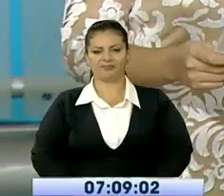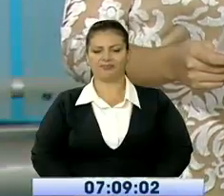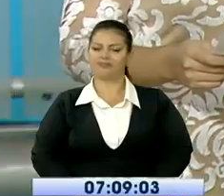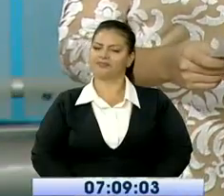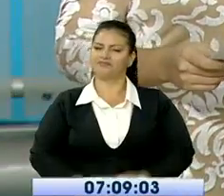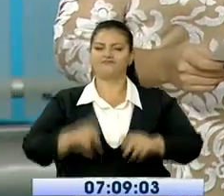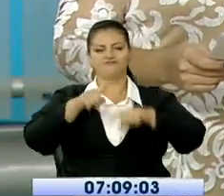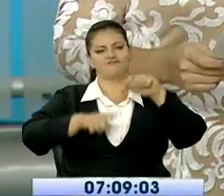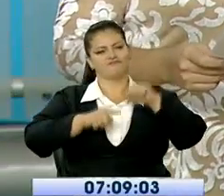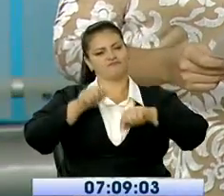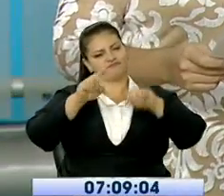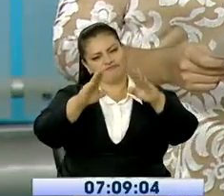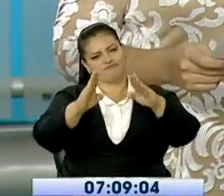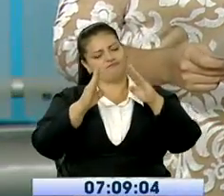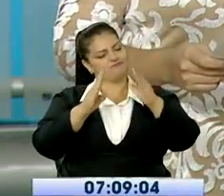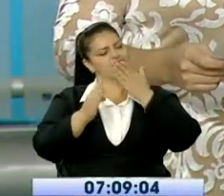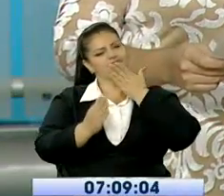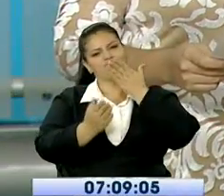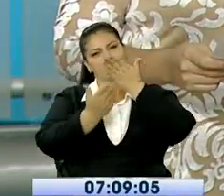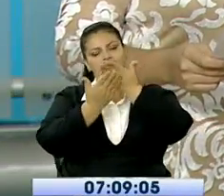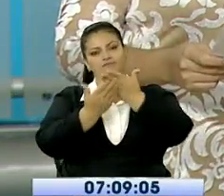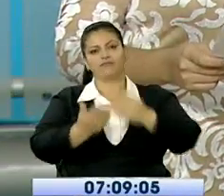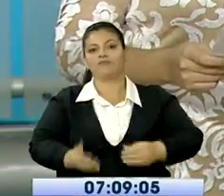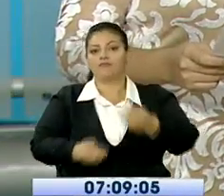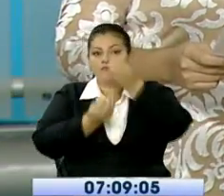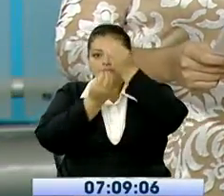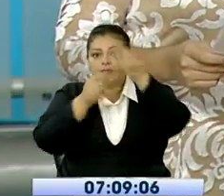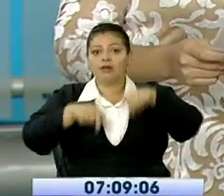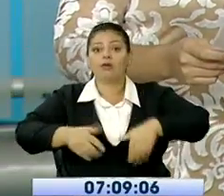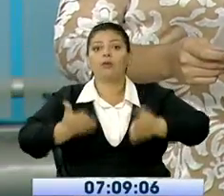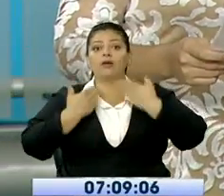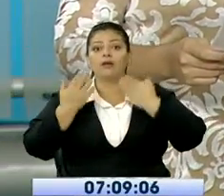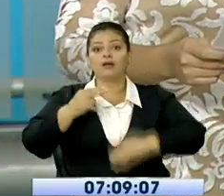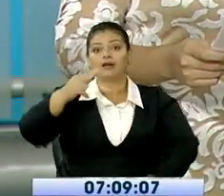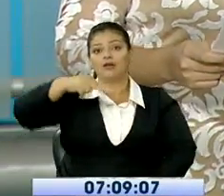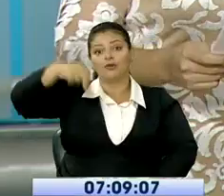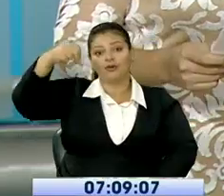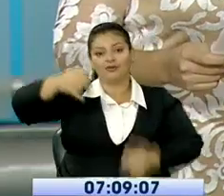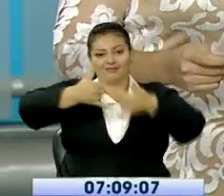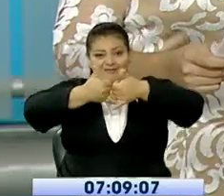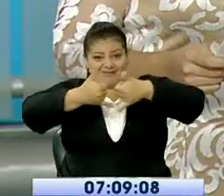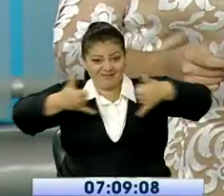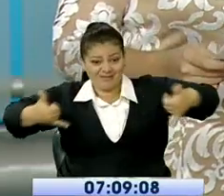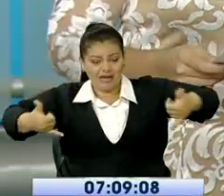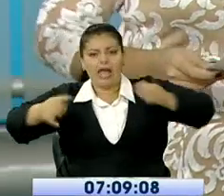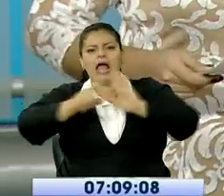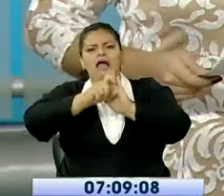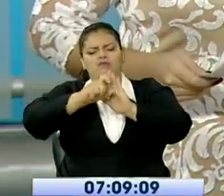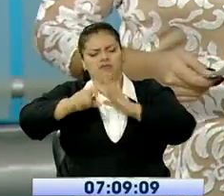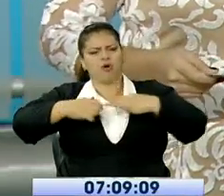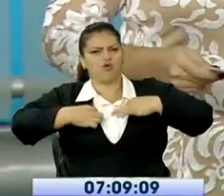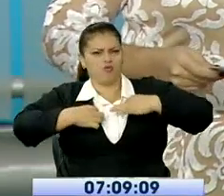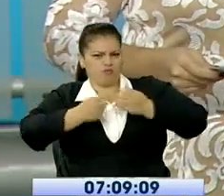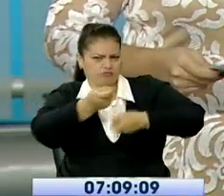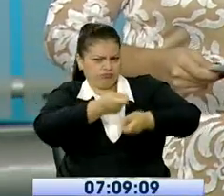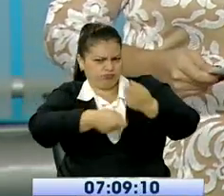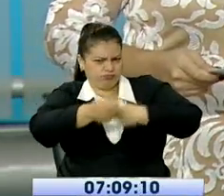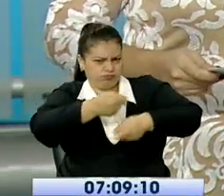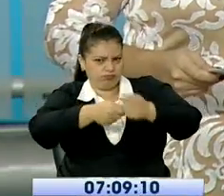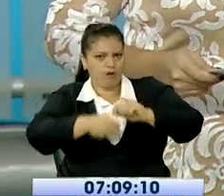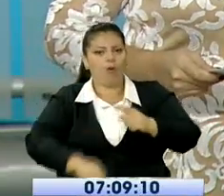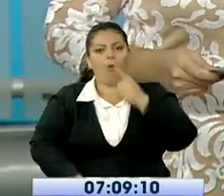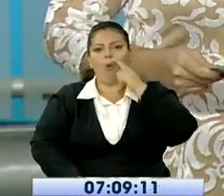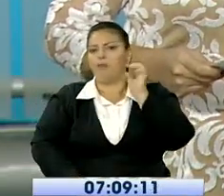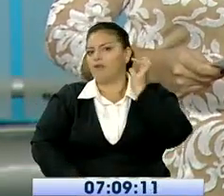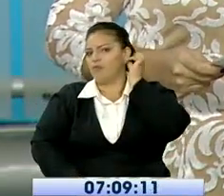amigos, gracias por continuar en nuestra sintonía. Un presunto delincuente protagonizó disturbios en un centro comercial ubicado en el norte